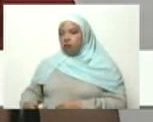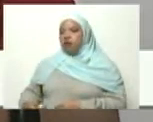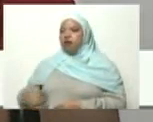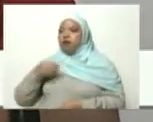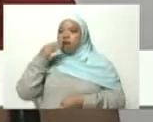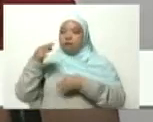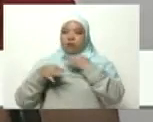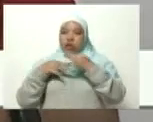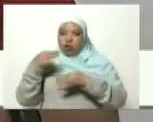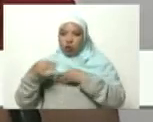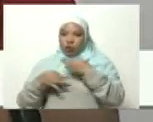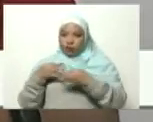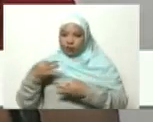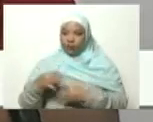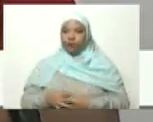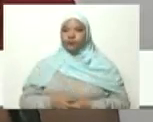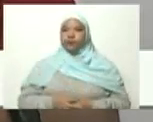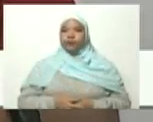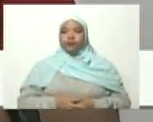estuvo allá